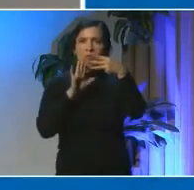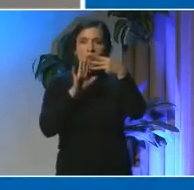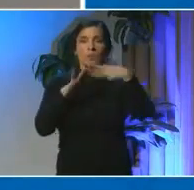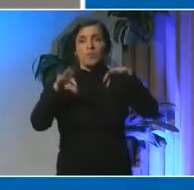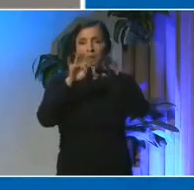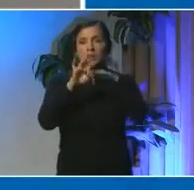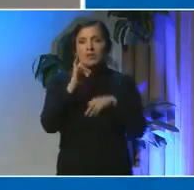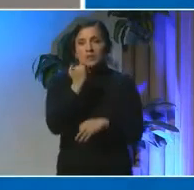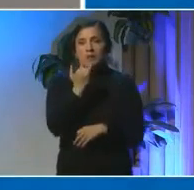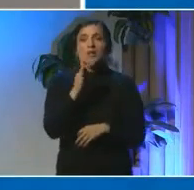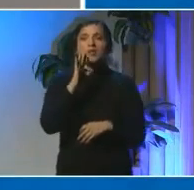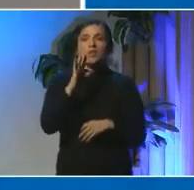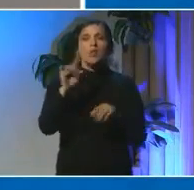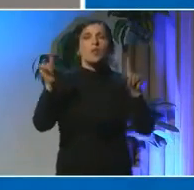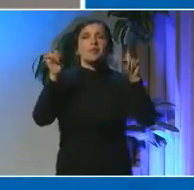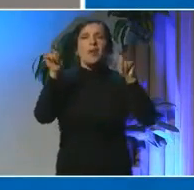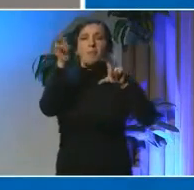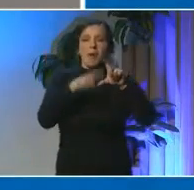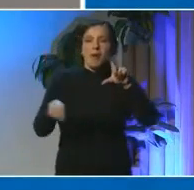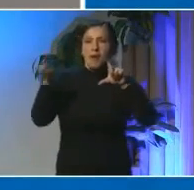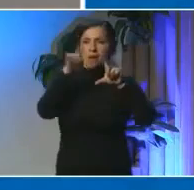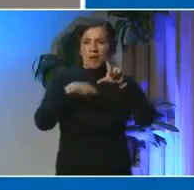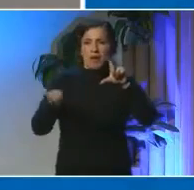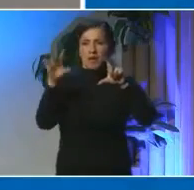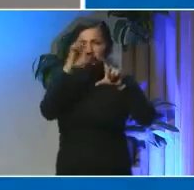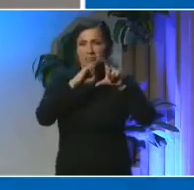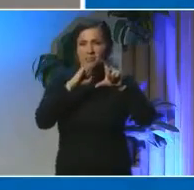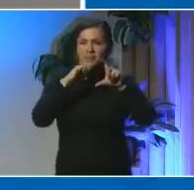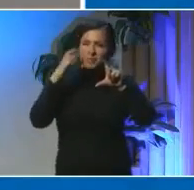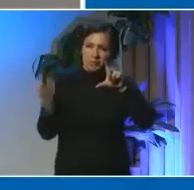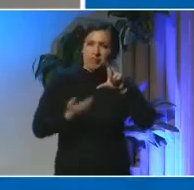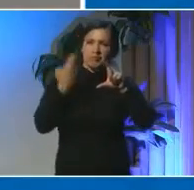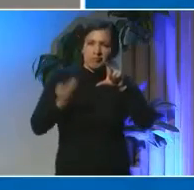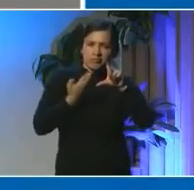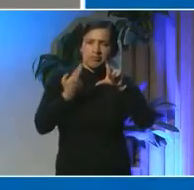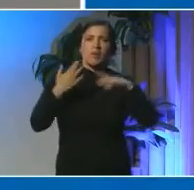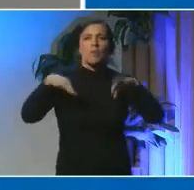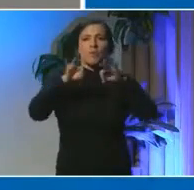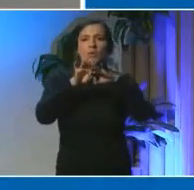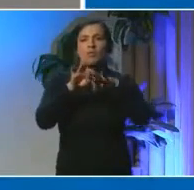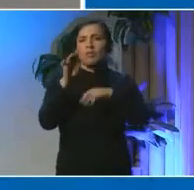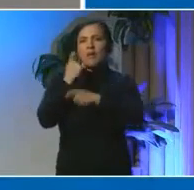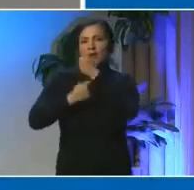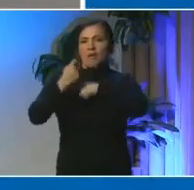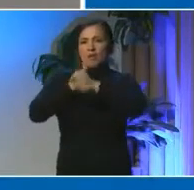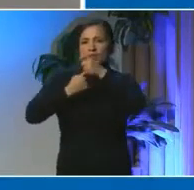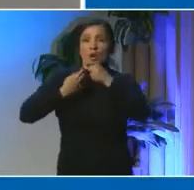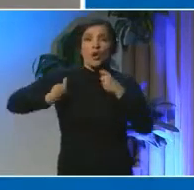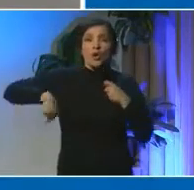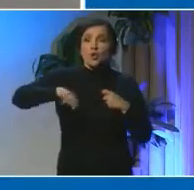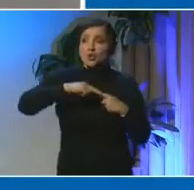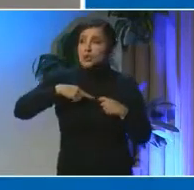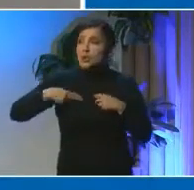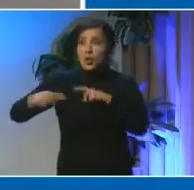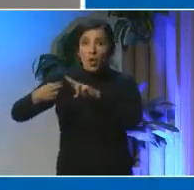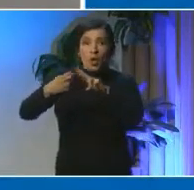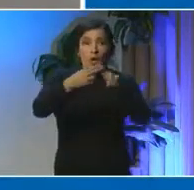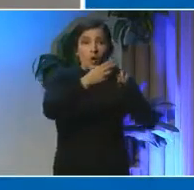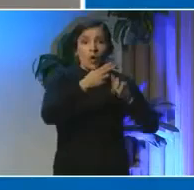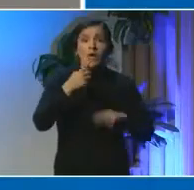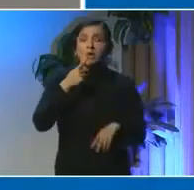de circularidad que creo que es sobre todo muy importante para nuestro negocio porque nosotros si no nos conocen nuestro apellido es Johnny